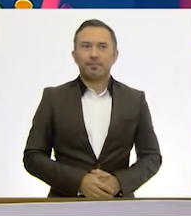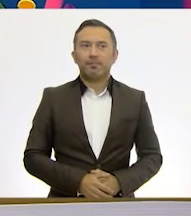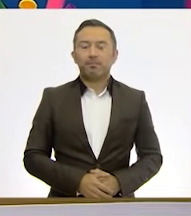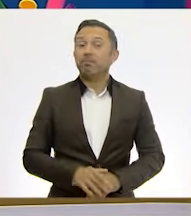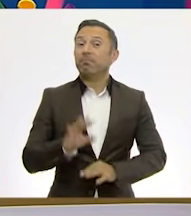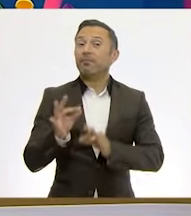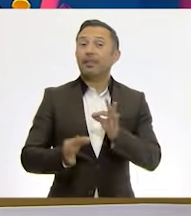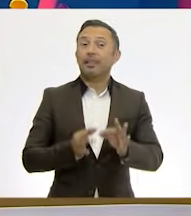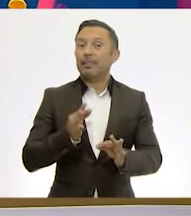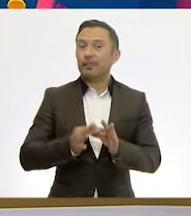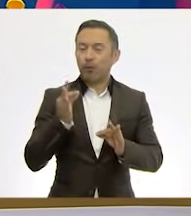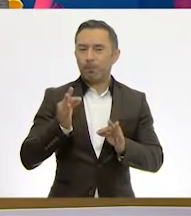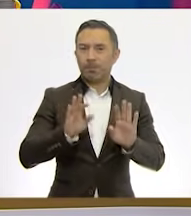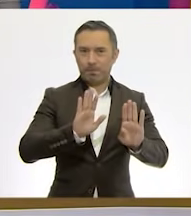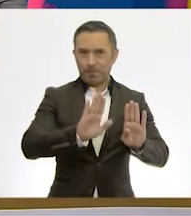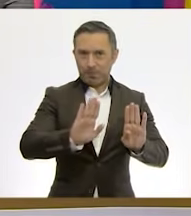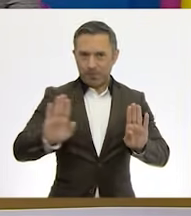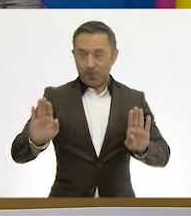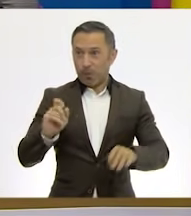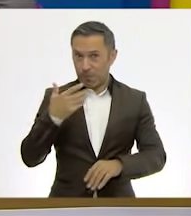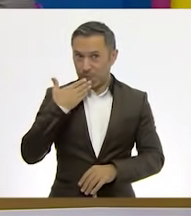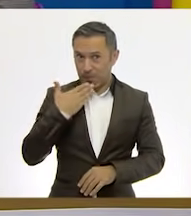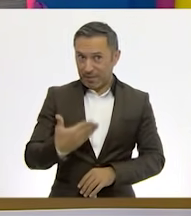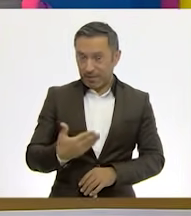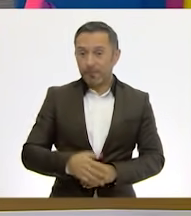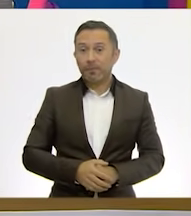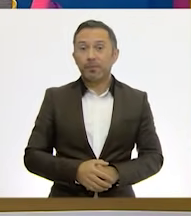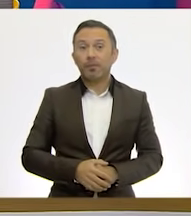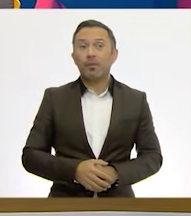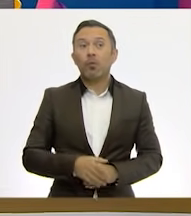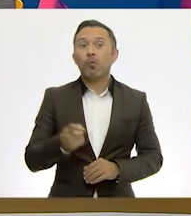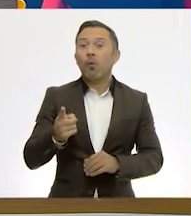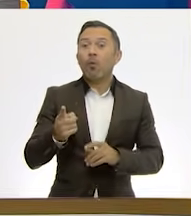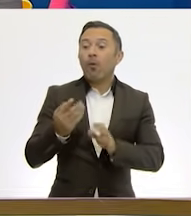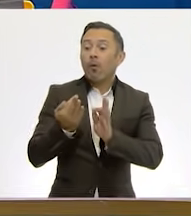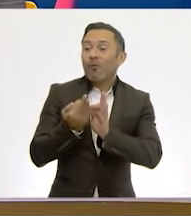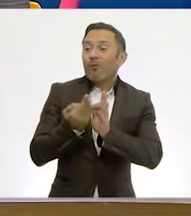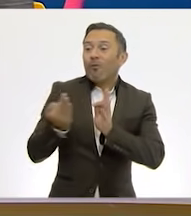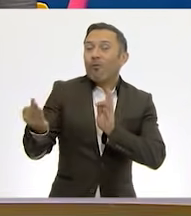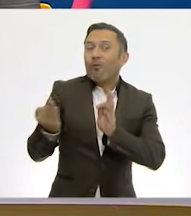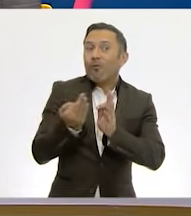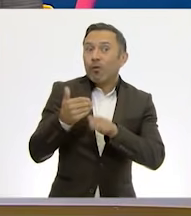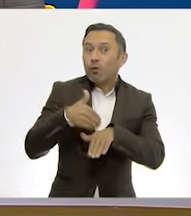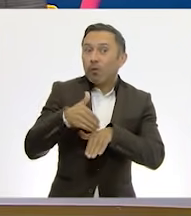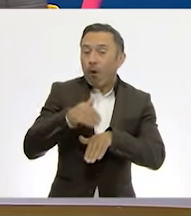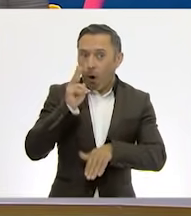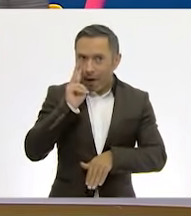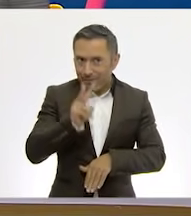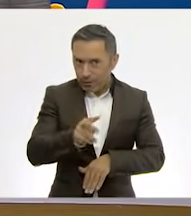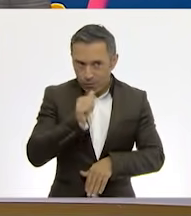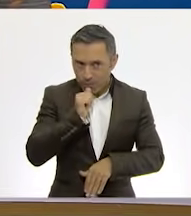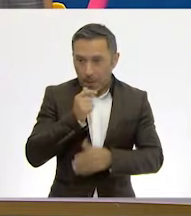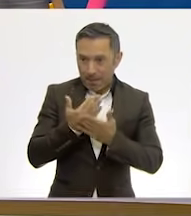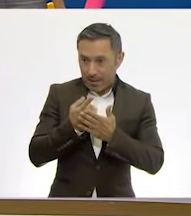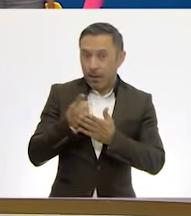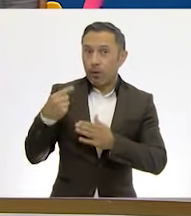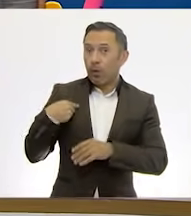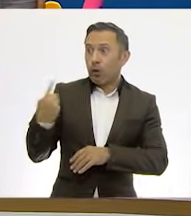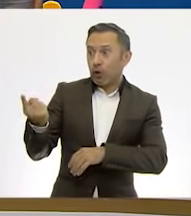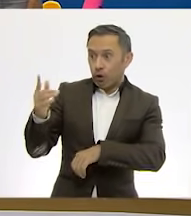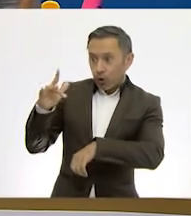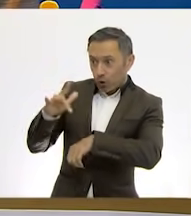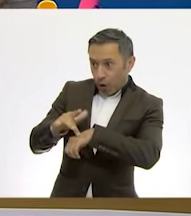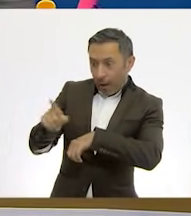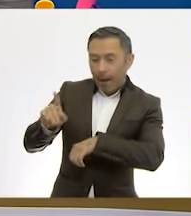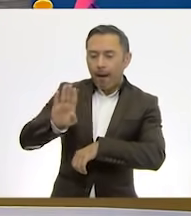Listo. Muy bien. Entonces, ahorita no vamos a poder ver las distancias hasta que cada una le toque su turno y, bueno, ya la despegue y